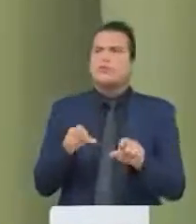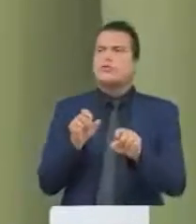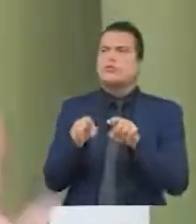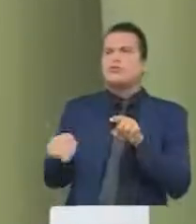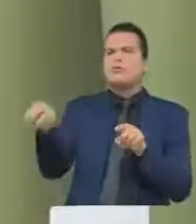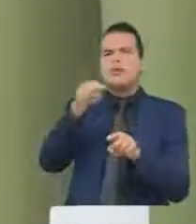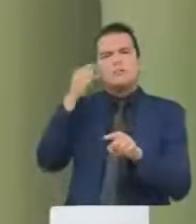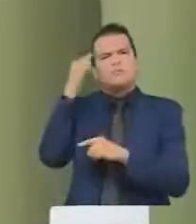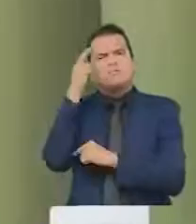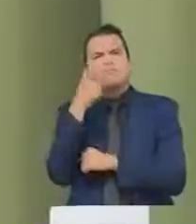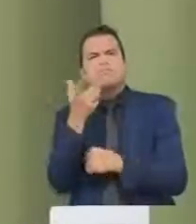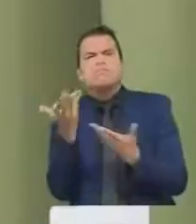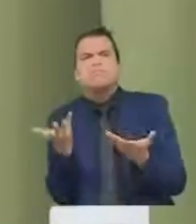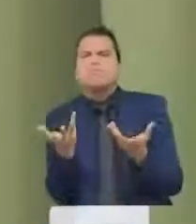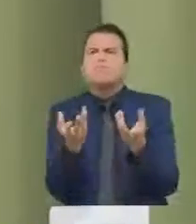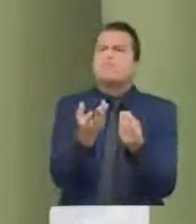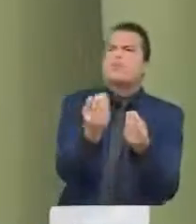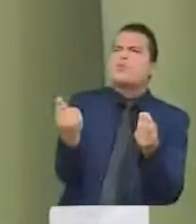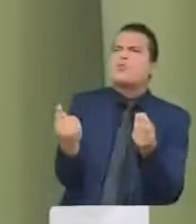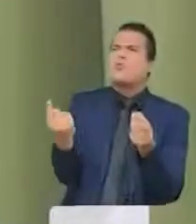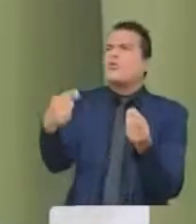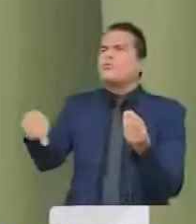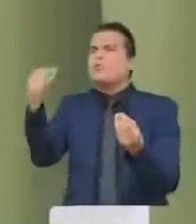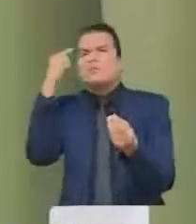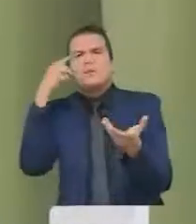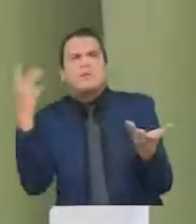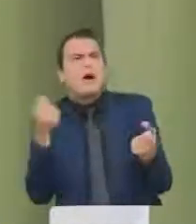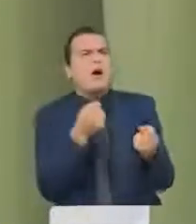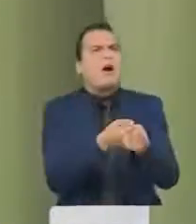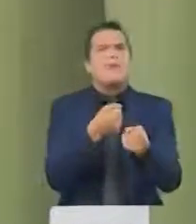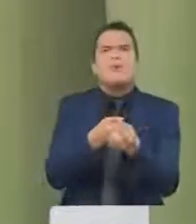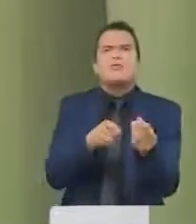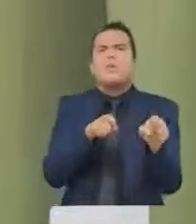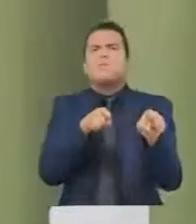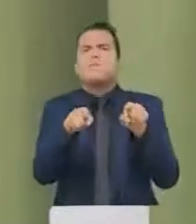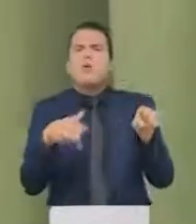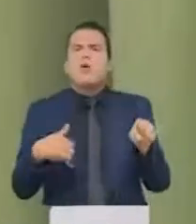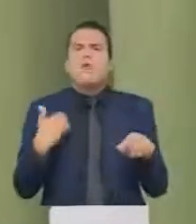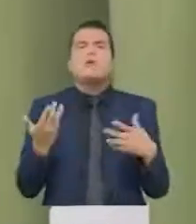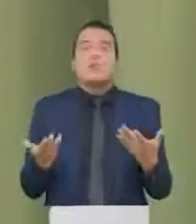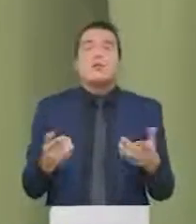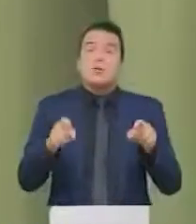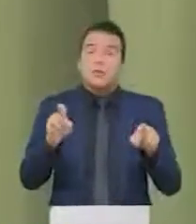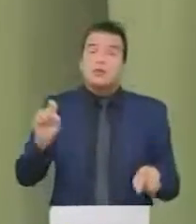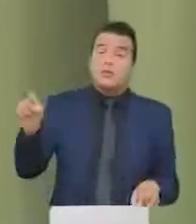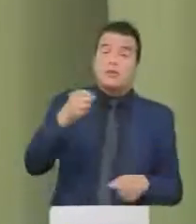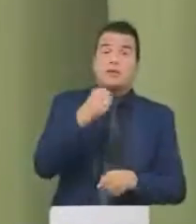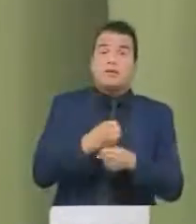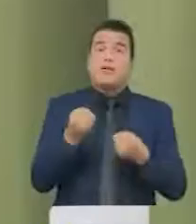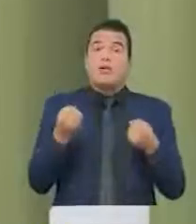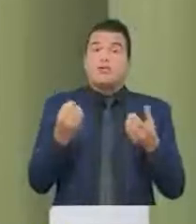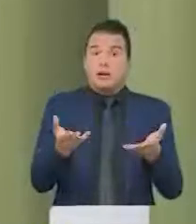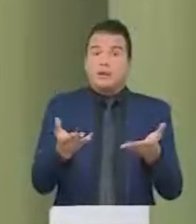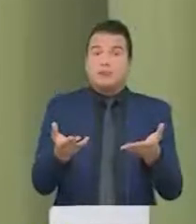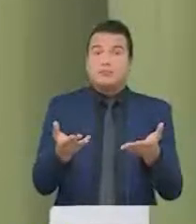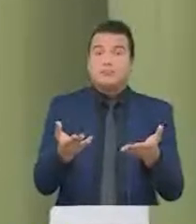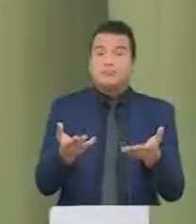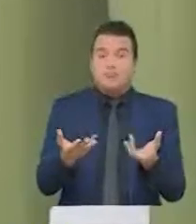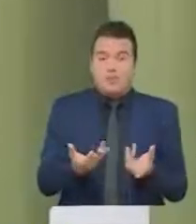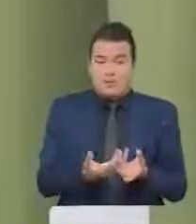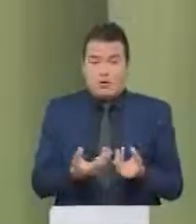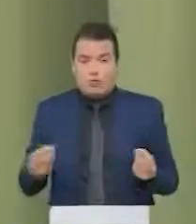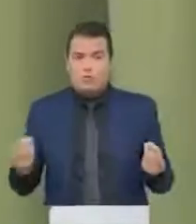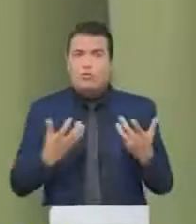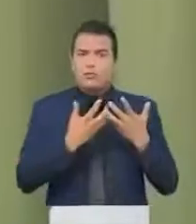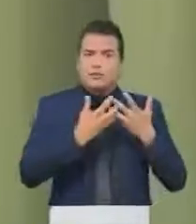a que se comprometen con los jóvenes hoy está la política del primer empleo necesitamos que se garantice pero ya muchos miembros